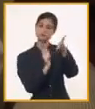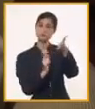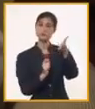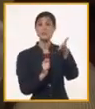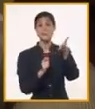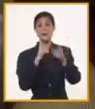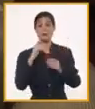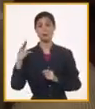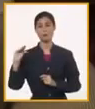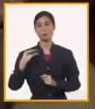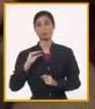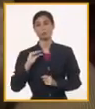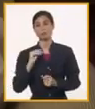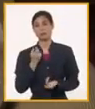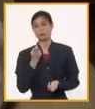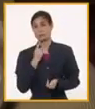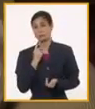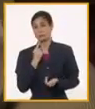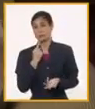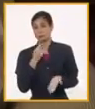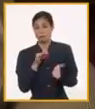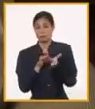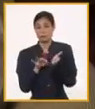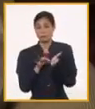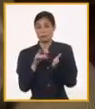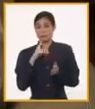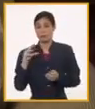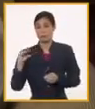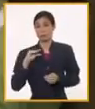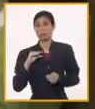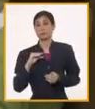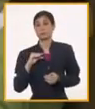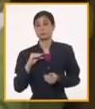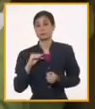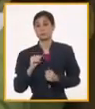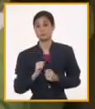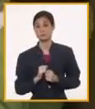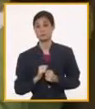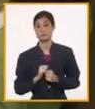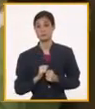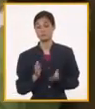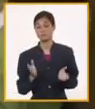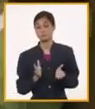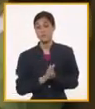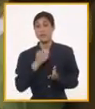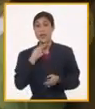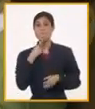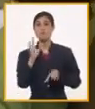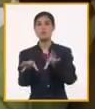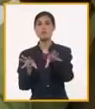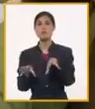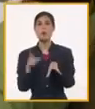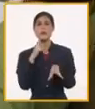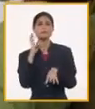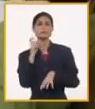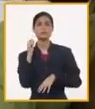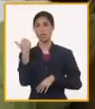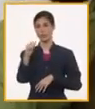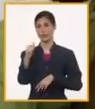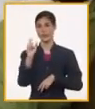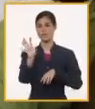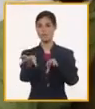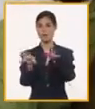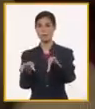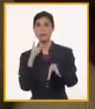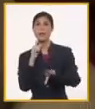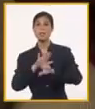de eso, le daban una especie de contrata. Entonces él tenía como 8 o 10 lugares en el pueblo donde